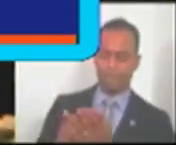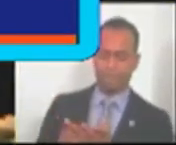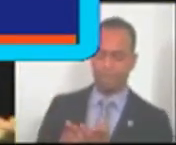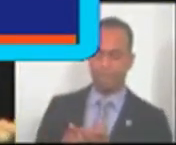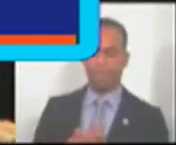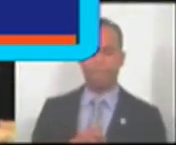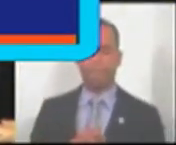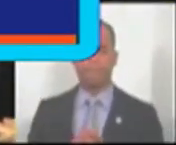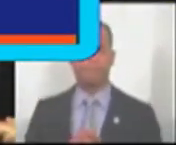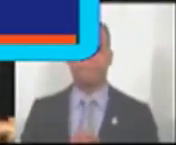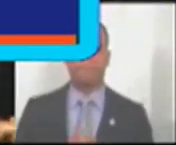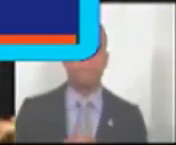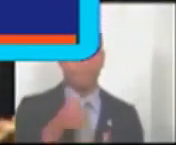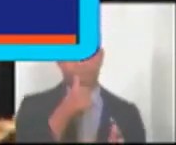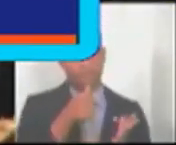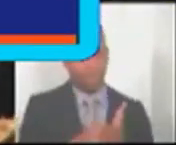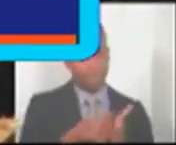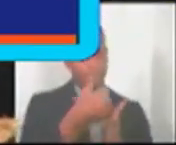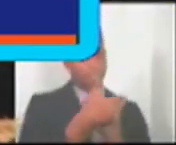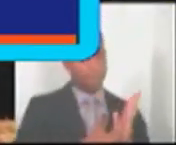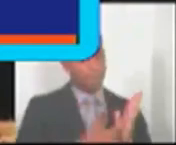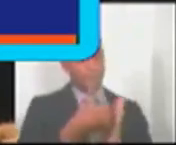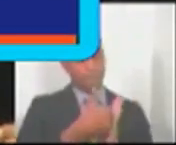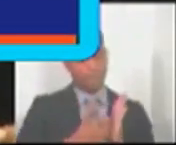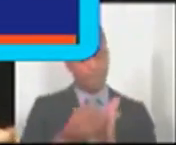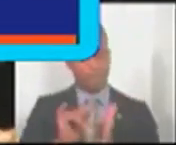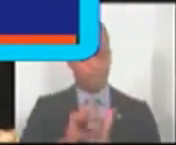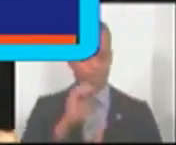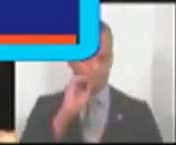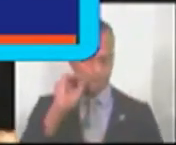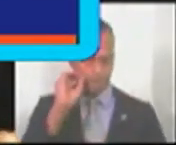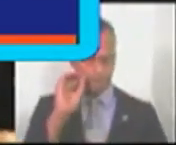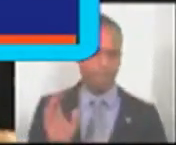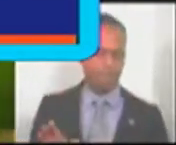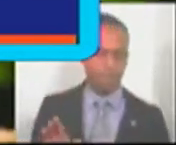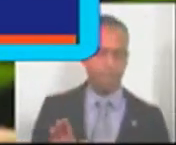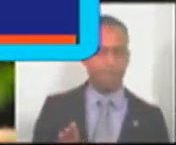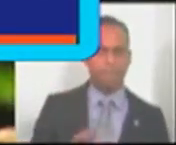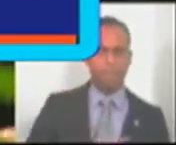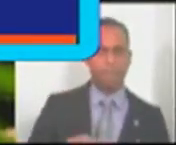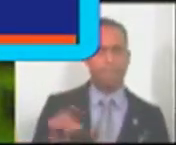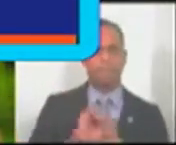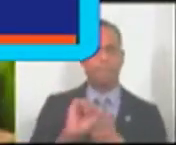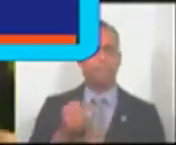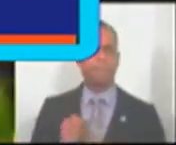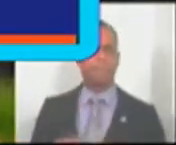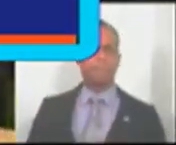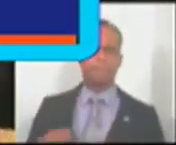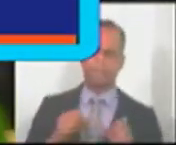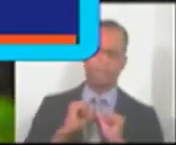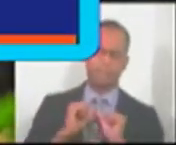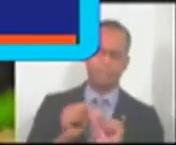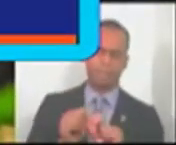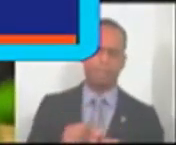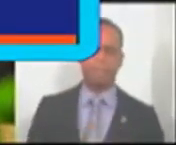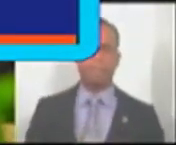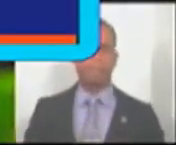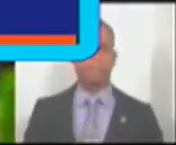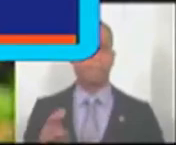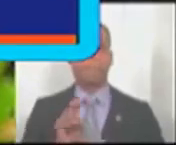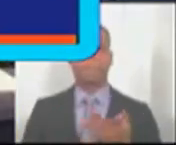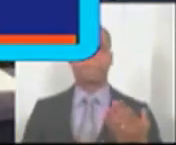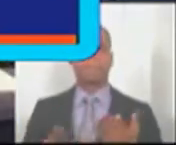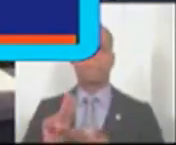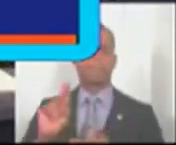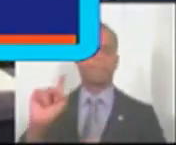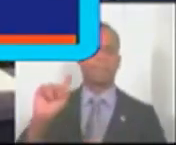la correspondencia, no había manera de comunicarse. Bueno, pero la condición humana permanece. Entonces, a la universidad, la